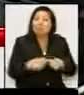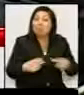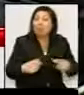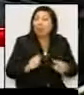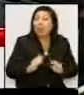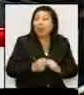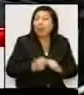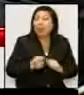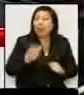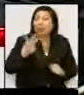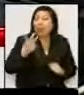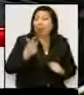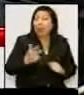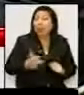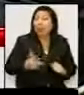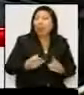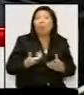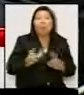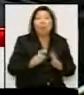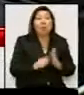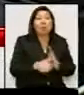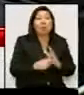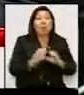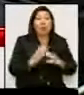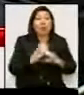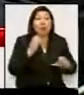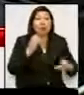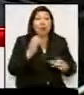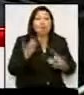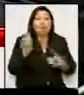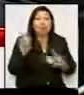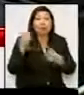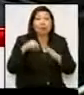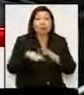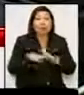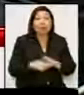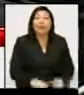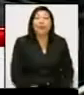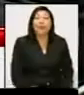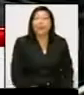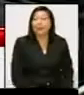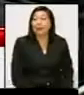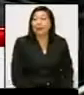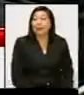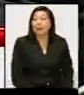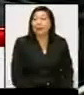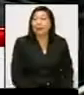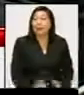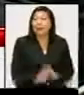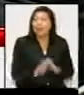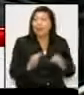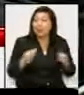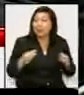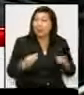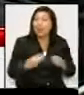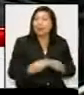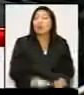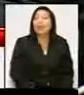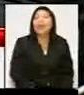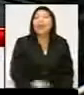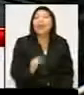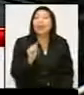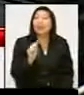tren, luego un boleto de bus, y luego el boleto de acceso al santuario. Y